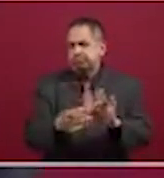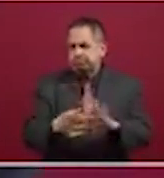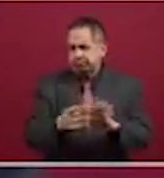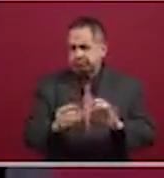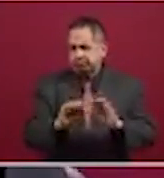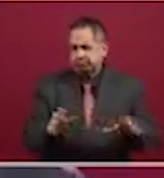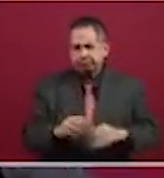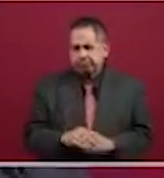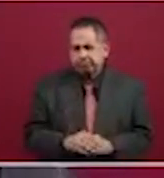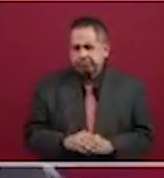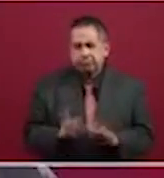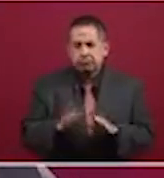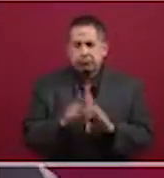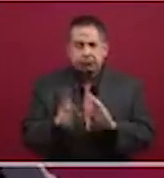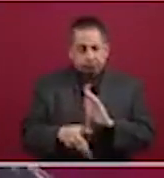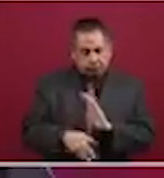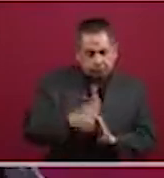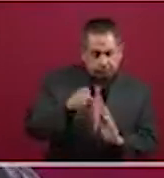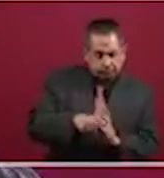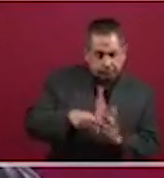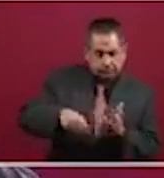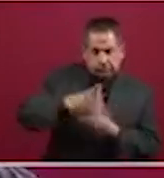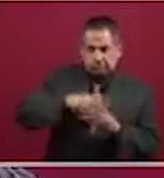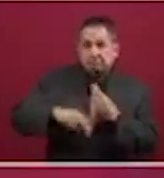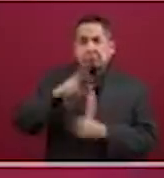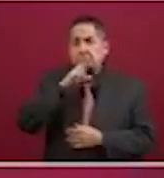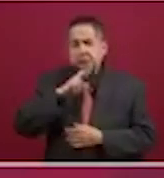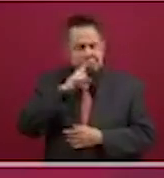cómo se va a recuperar pronto